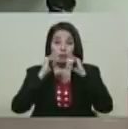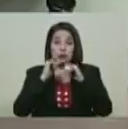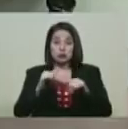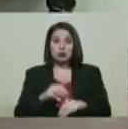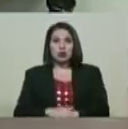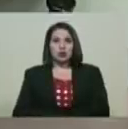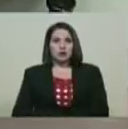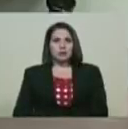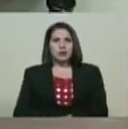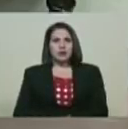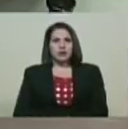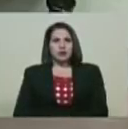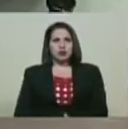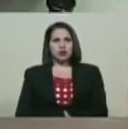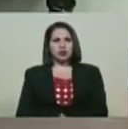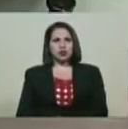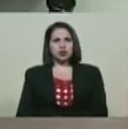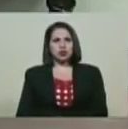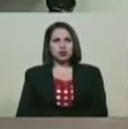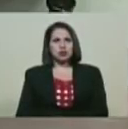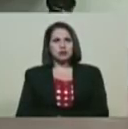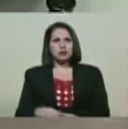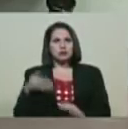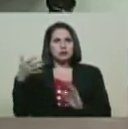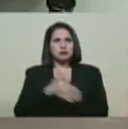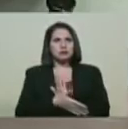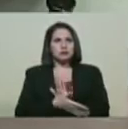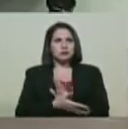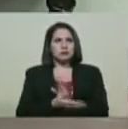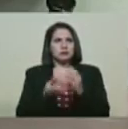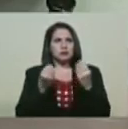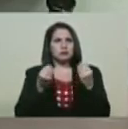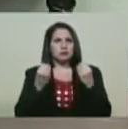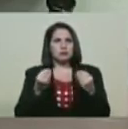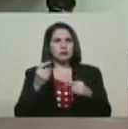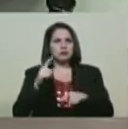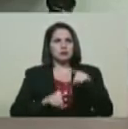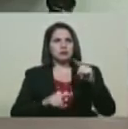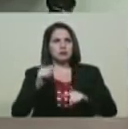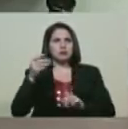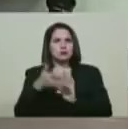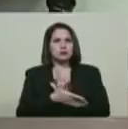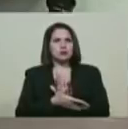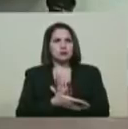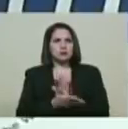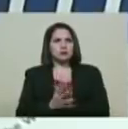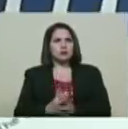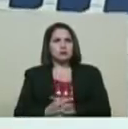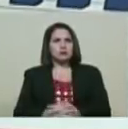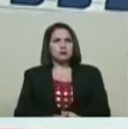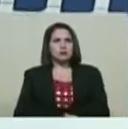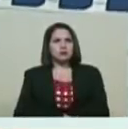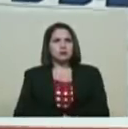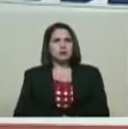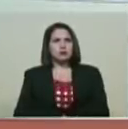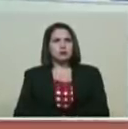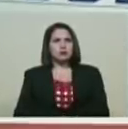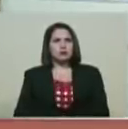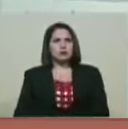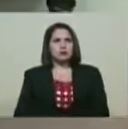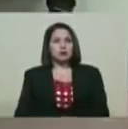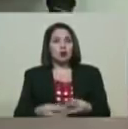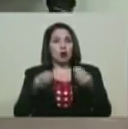enfrentando. Miren los medios de comunicación, toma nota, Ernesto. El primer medio